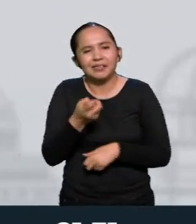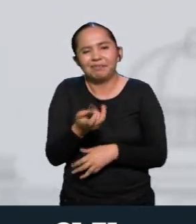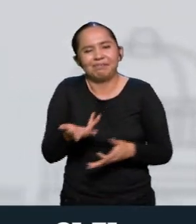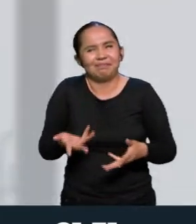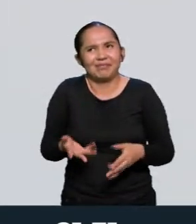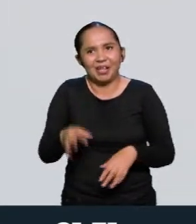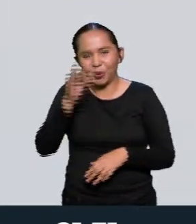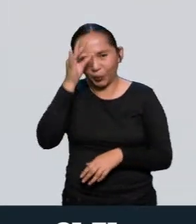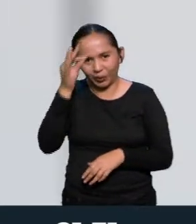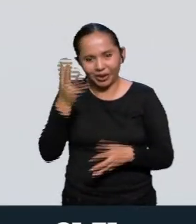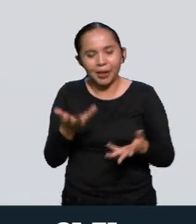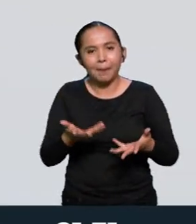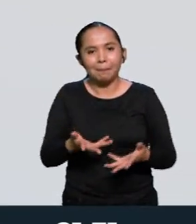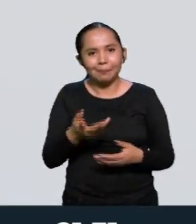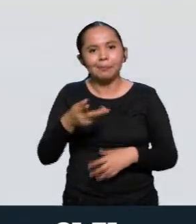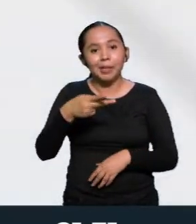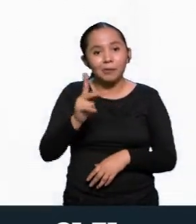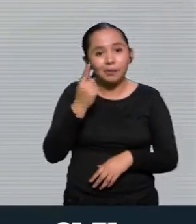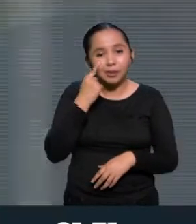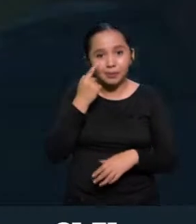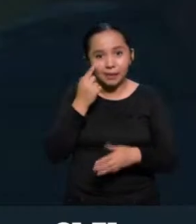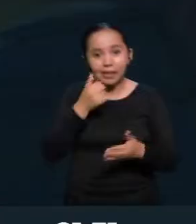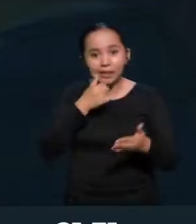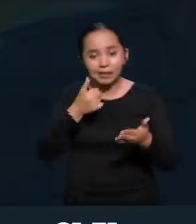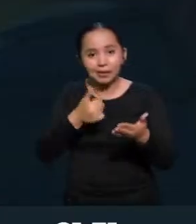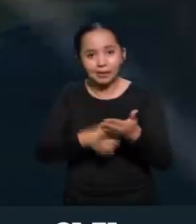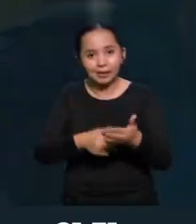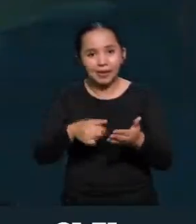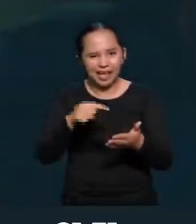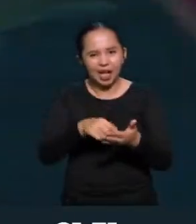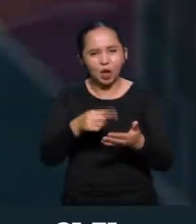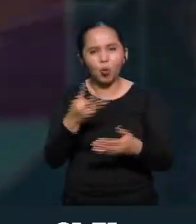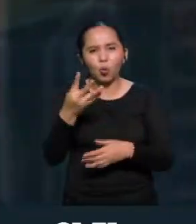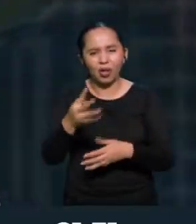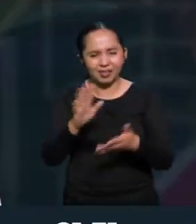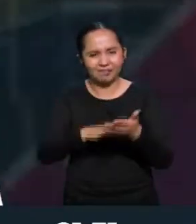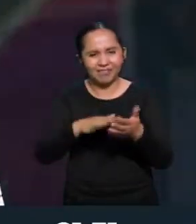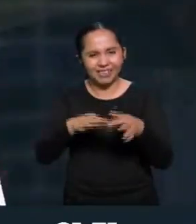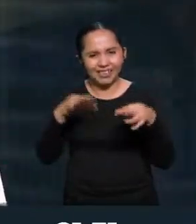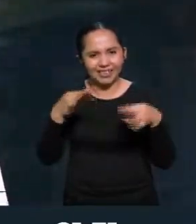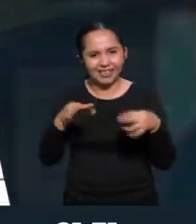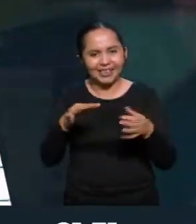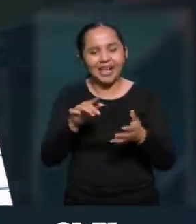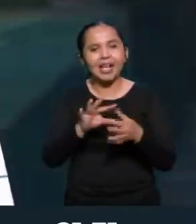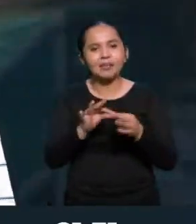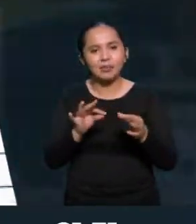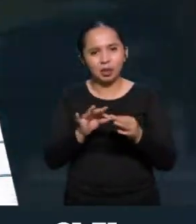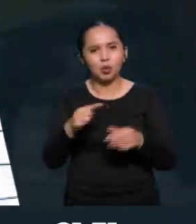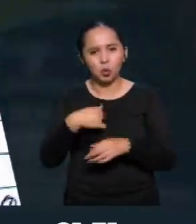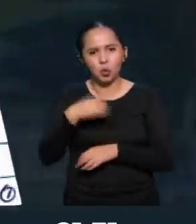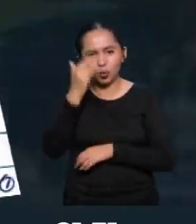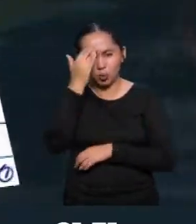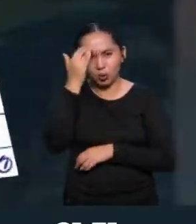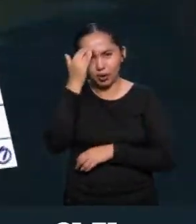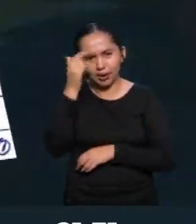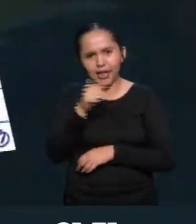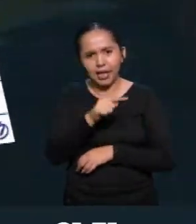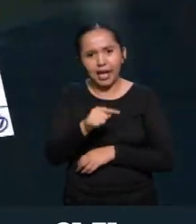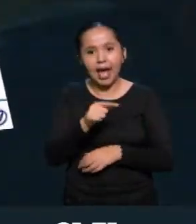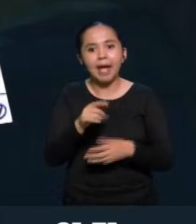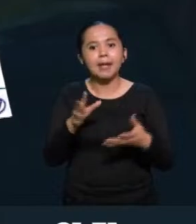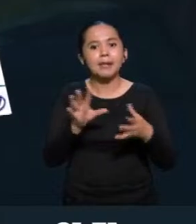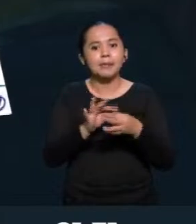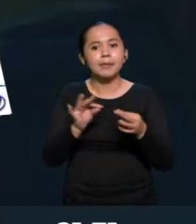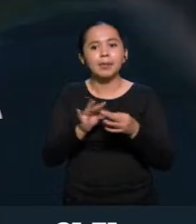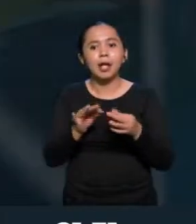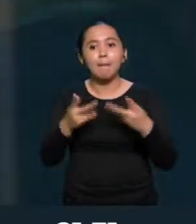controversia. Pero fíjate que la carta de 4 páginas, ¿no? Que yo tengo conocimiento, que se la dan a conocer a